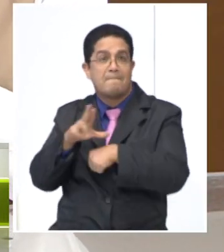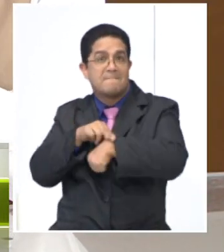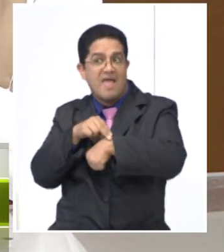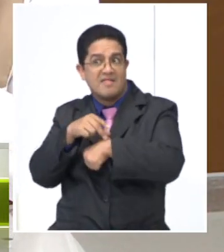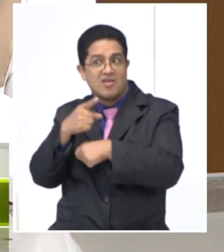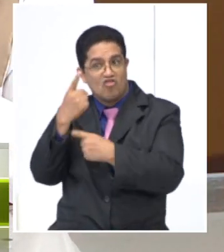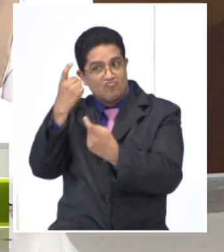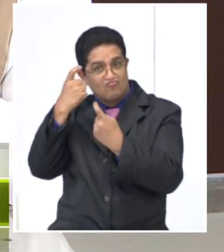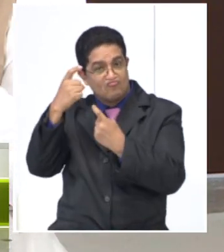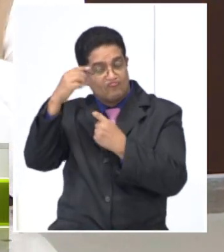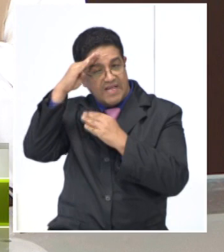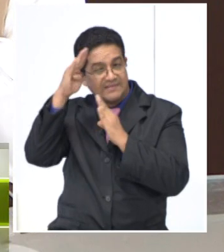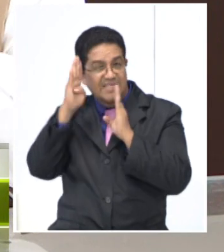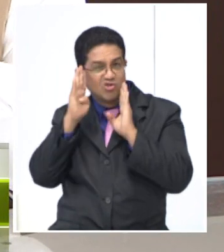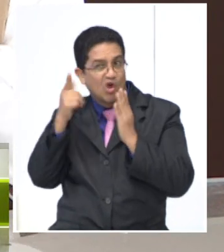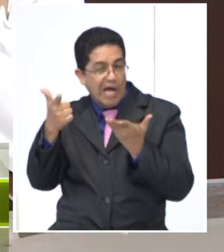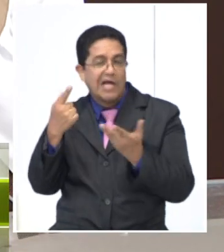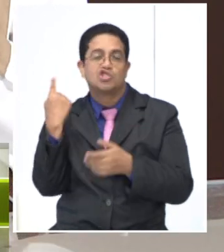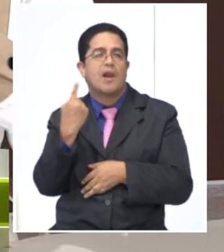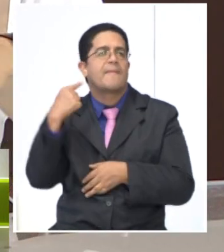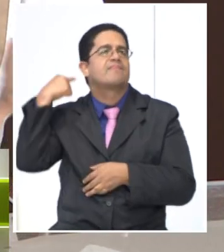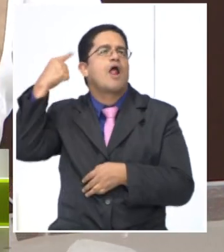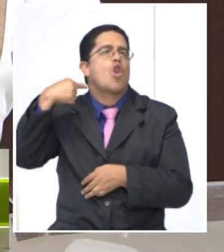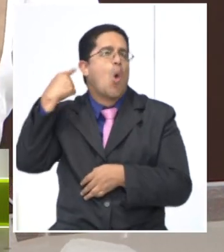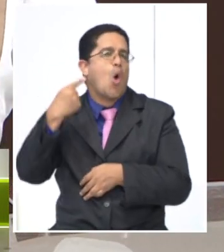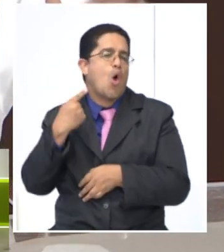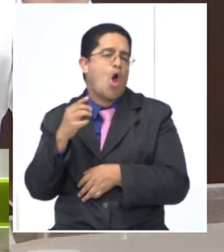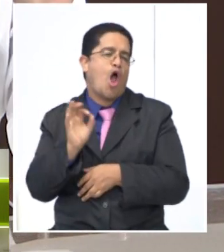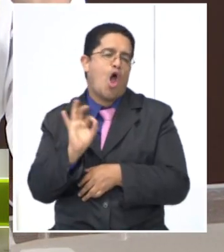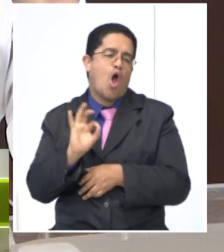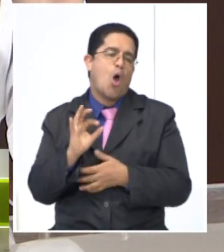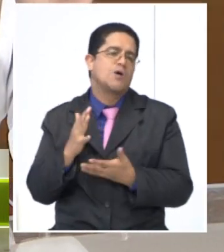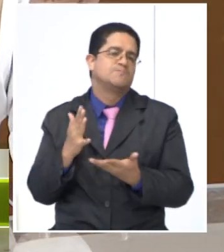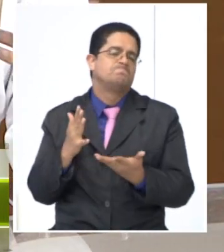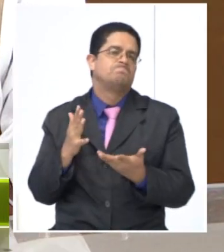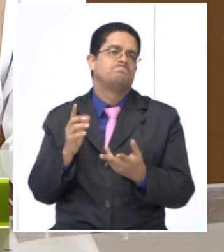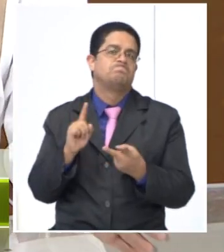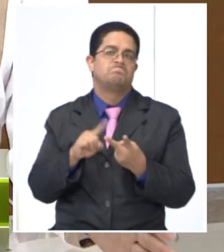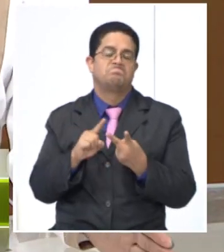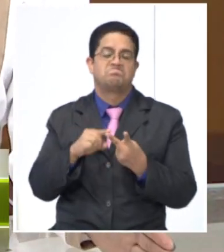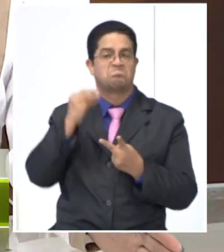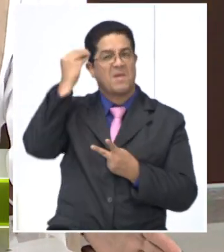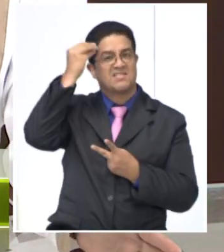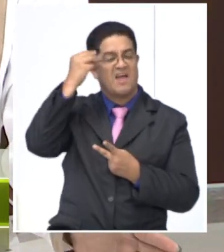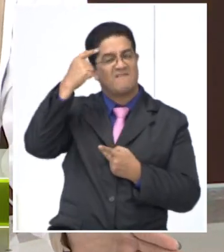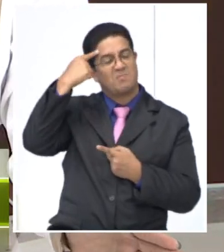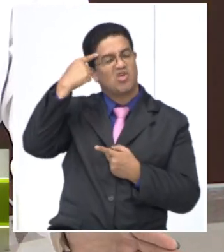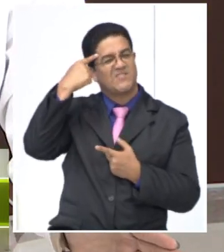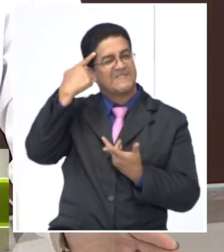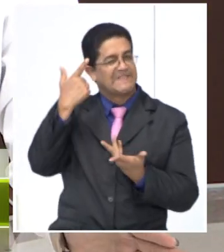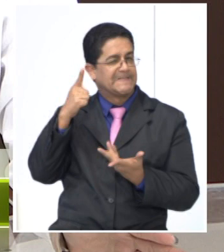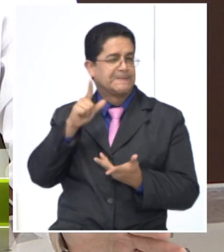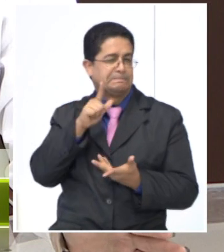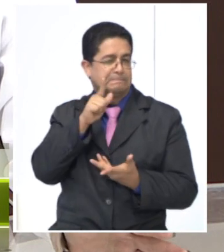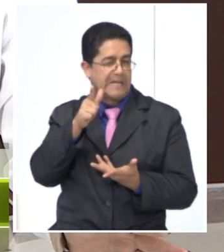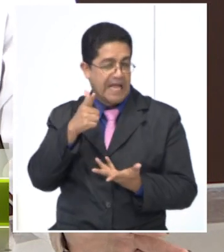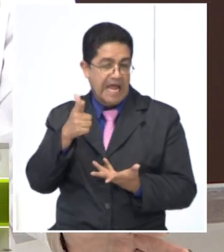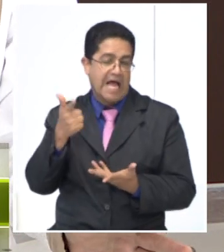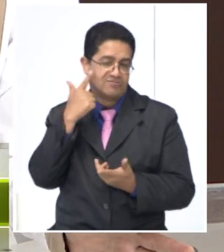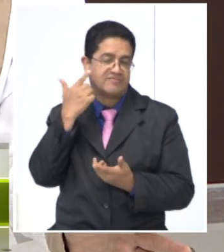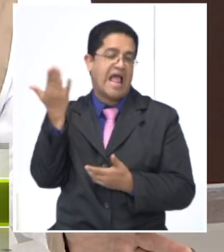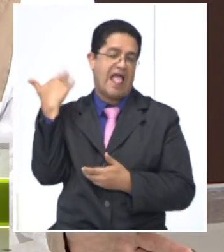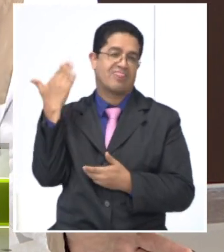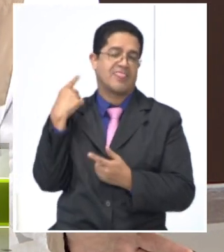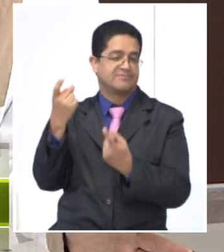tenían algún tipo de diagnóstico o que simplemente considerábamos que no estaban dentro de sus cabales. Eso fue lo que nos hicieron